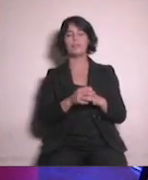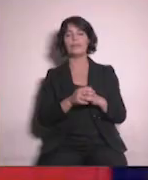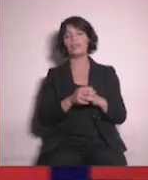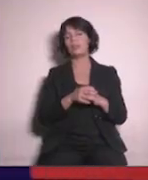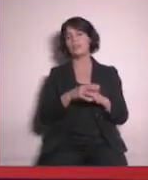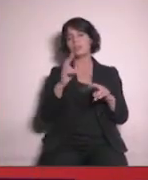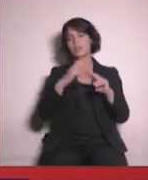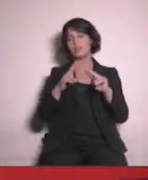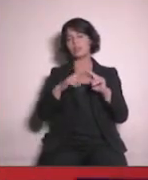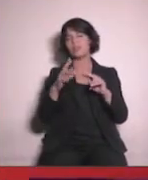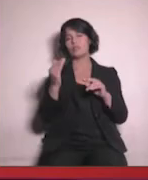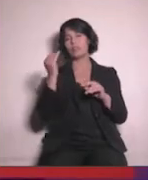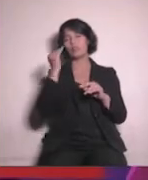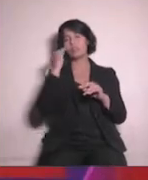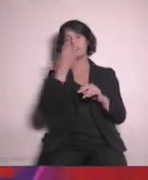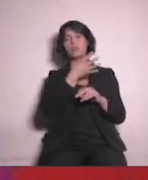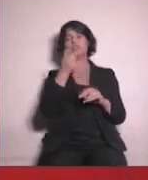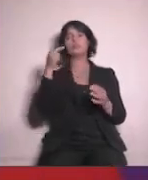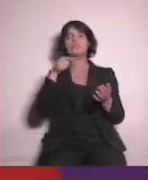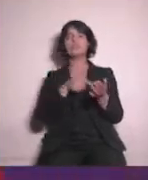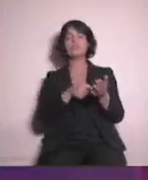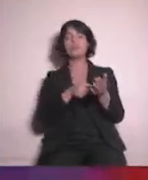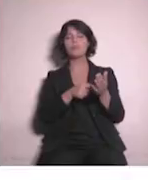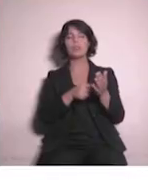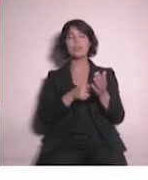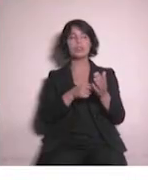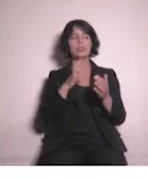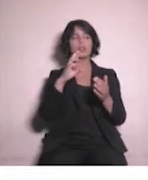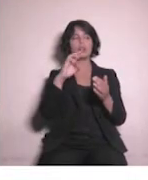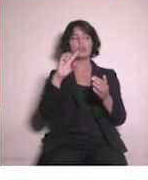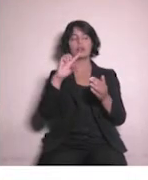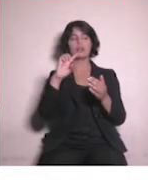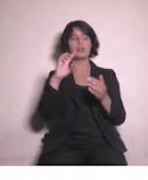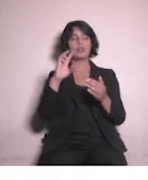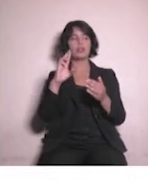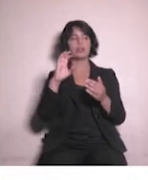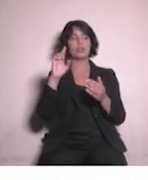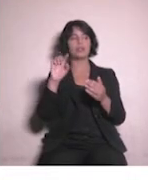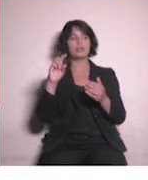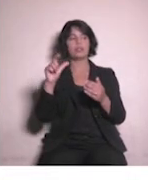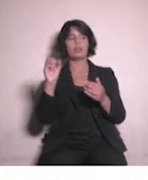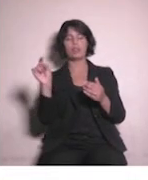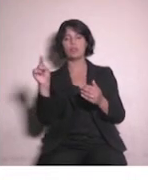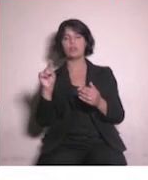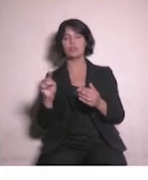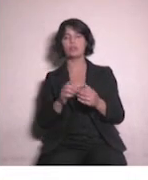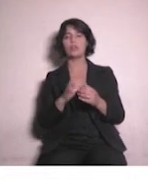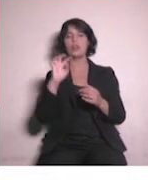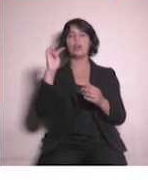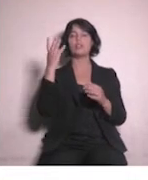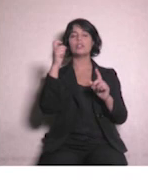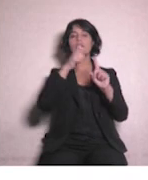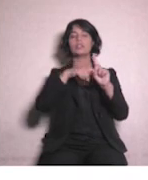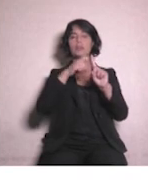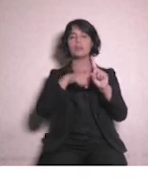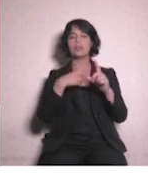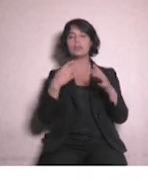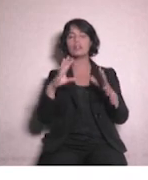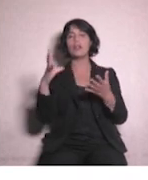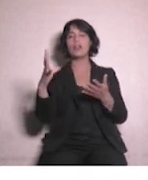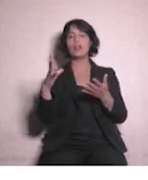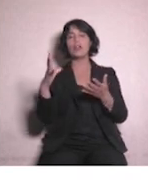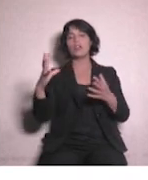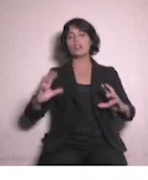Se generaron casi 400.000 rezagos, 395.000. Al tercer mes ya teníamos recuperado